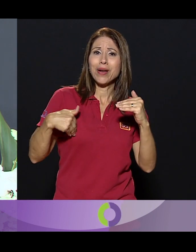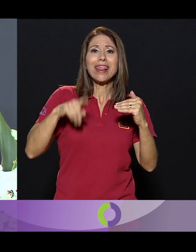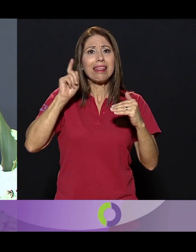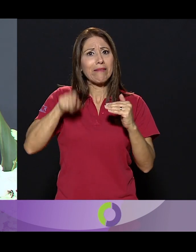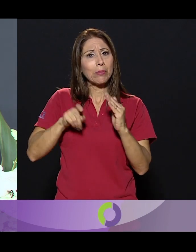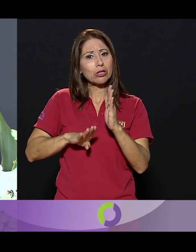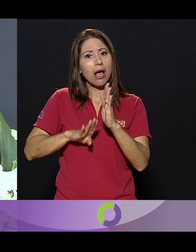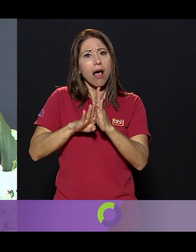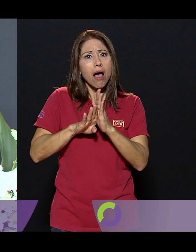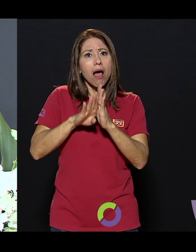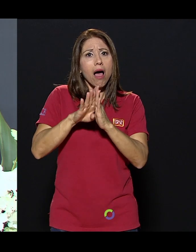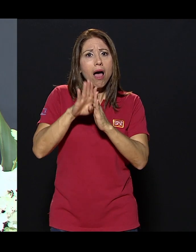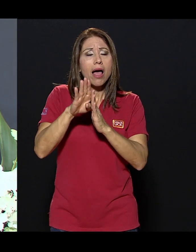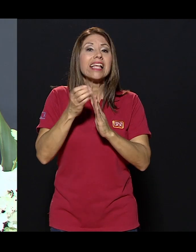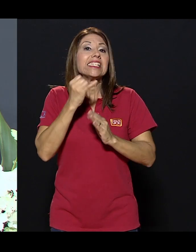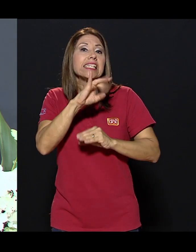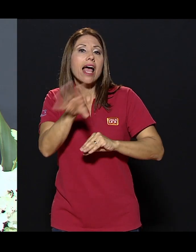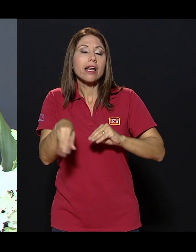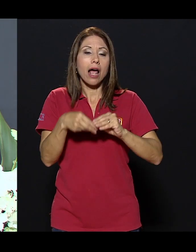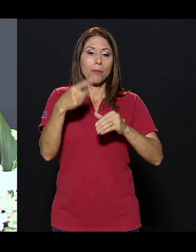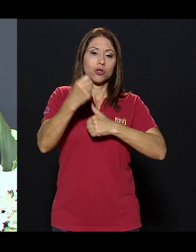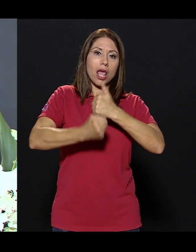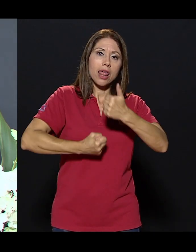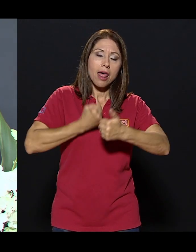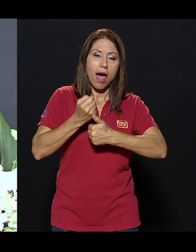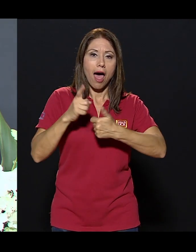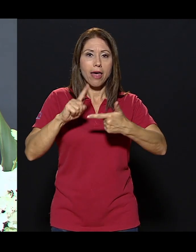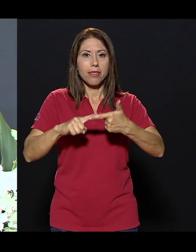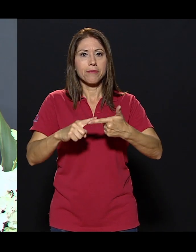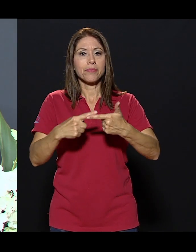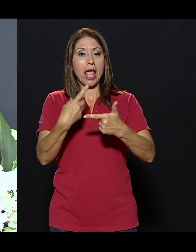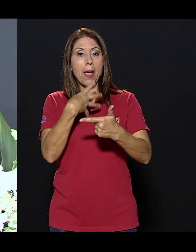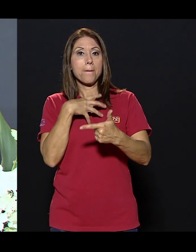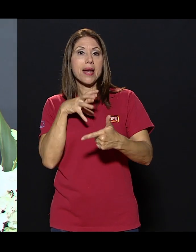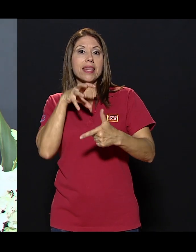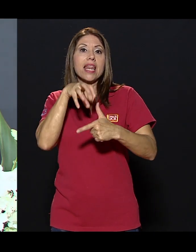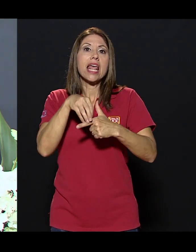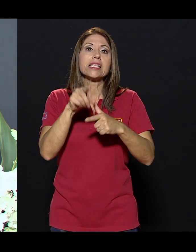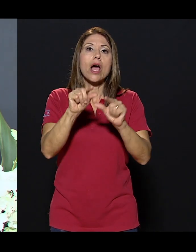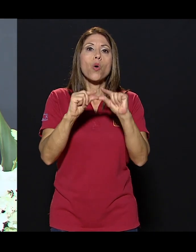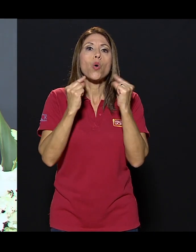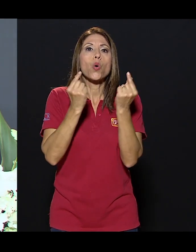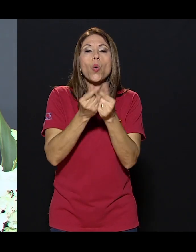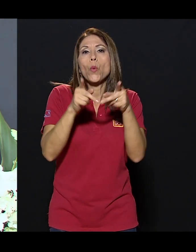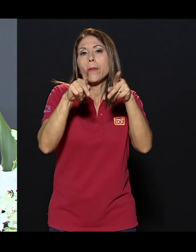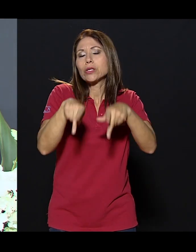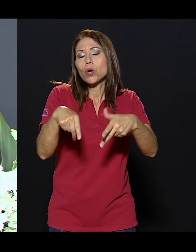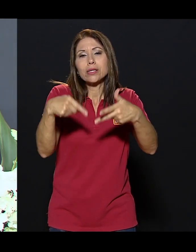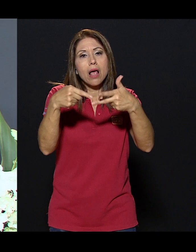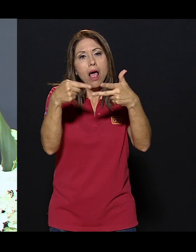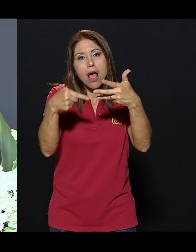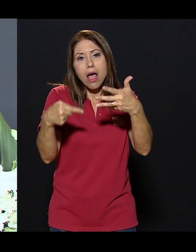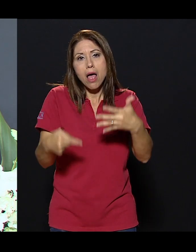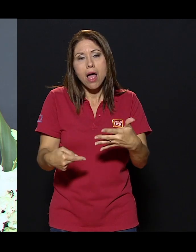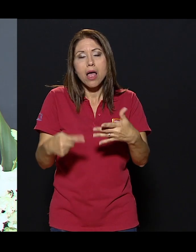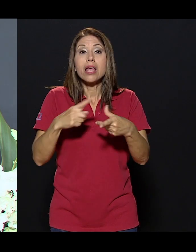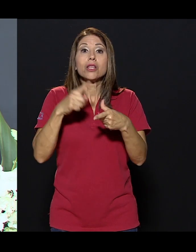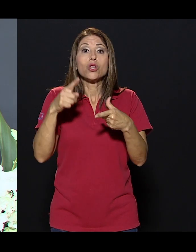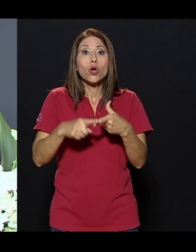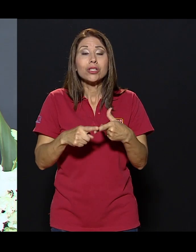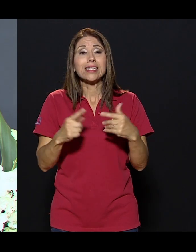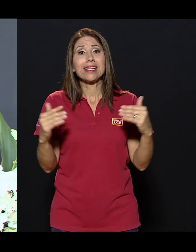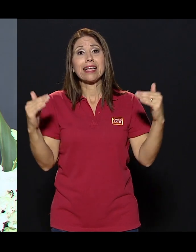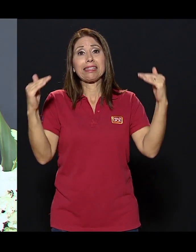peldaños y si agregamos esto, edad, pertenencia a alguna etnia determinada, etcétera, etcétera,